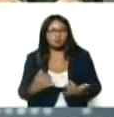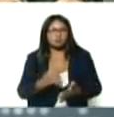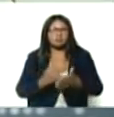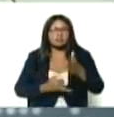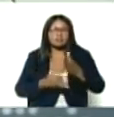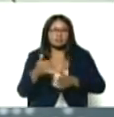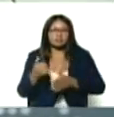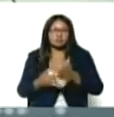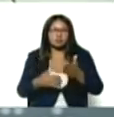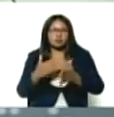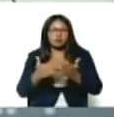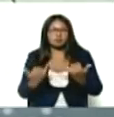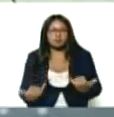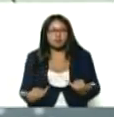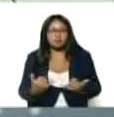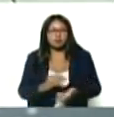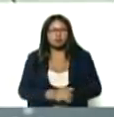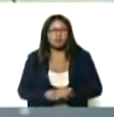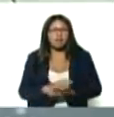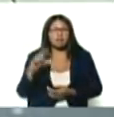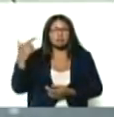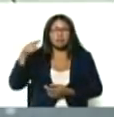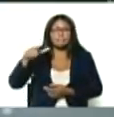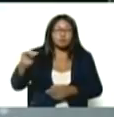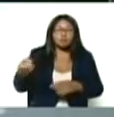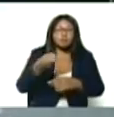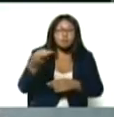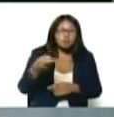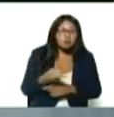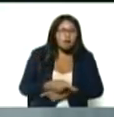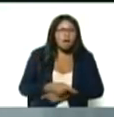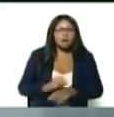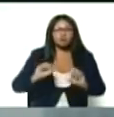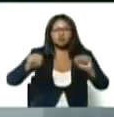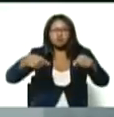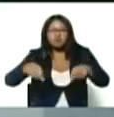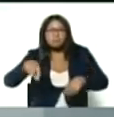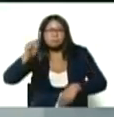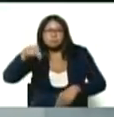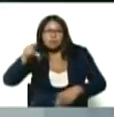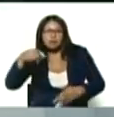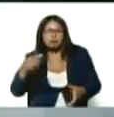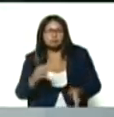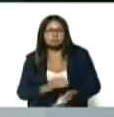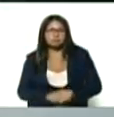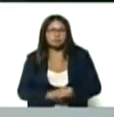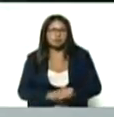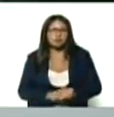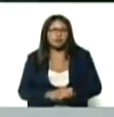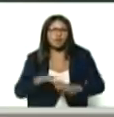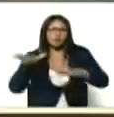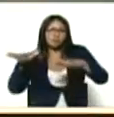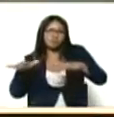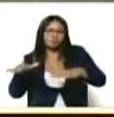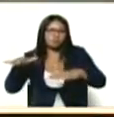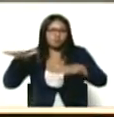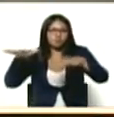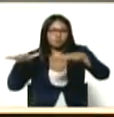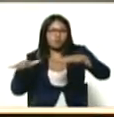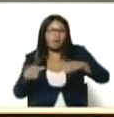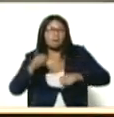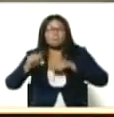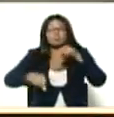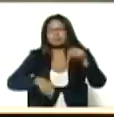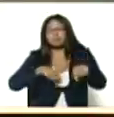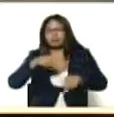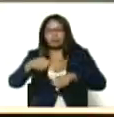y facilitar el transporte en mototaxi, en patineta, en